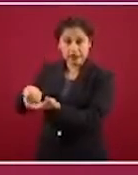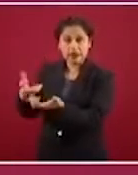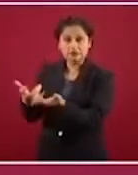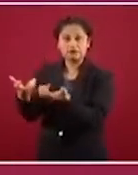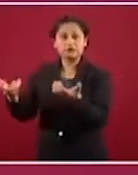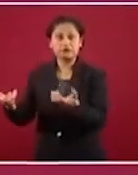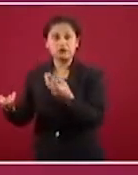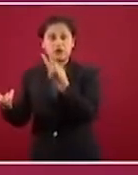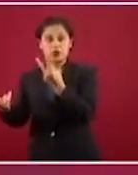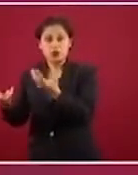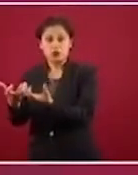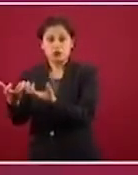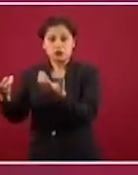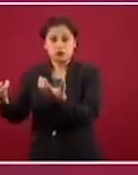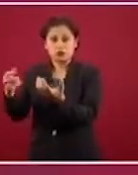pago de servicio de deuda,